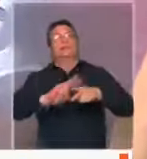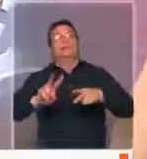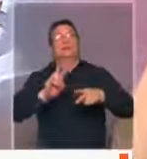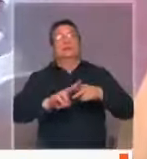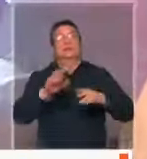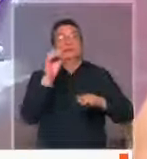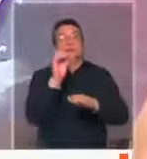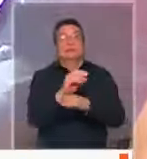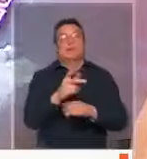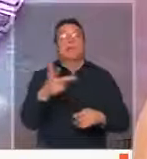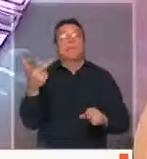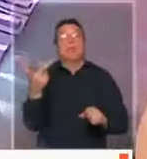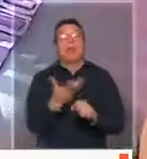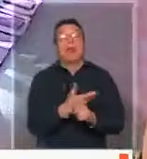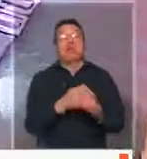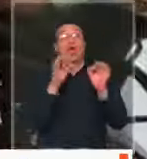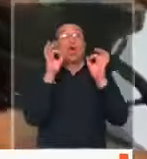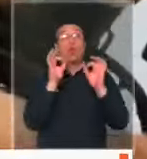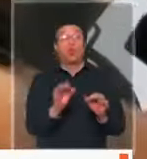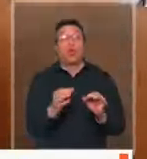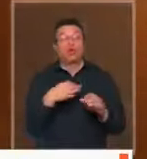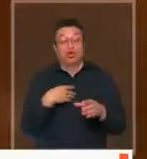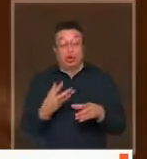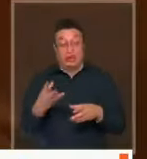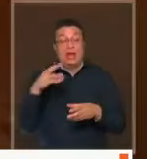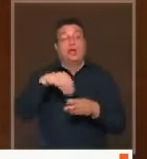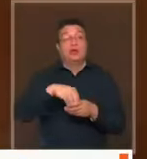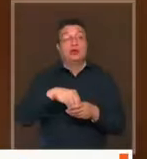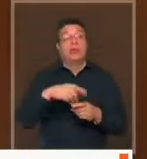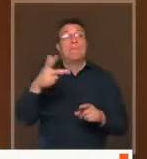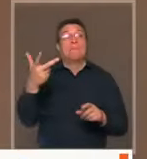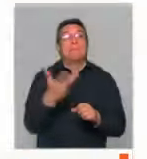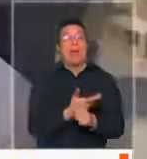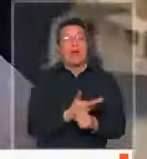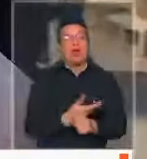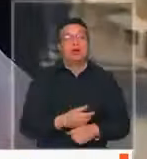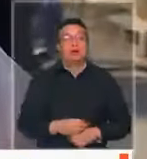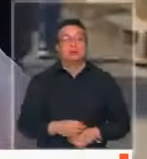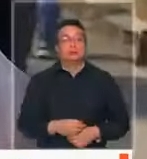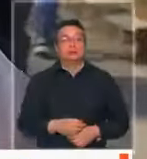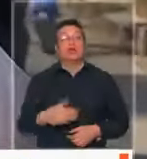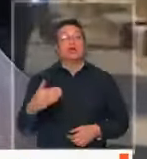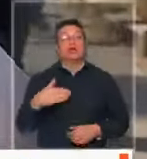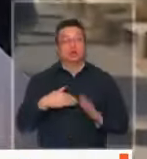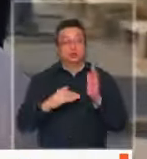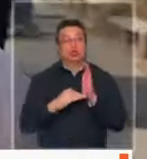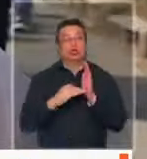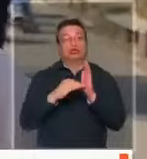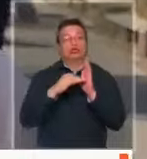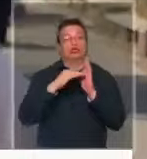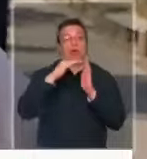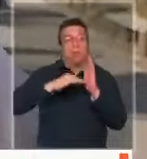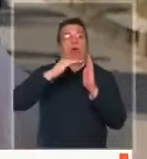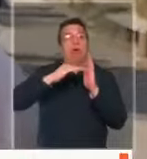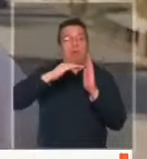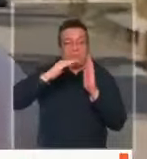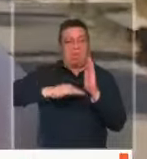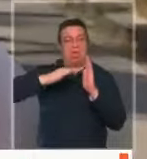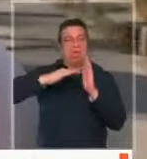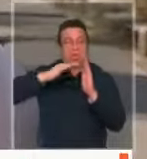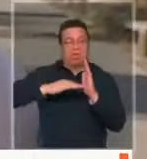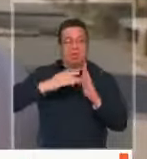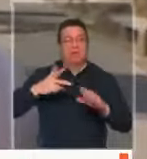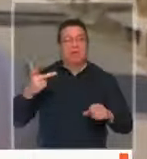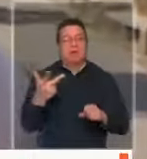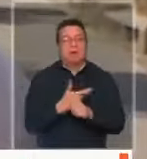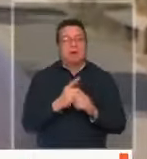mala suerte de que justo cuando iban al interior se averió. El ascensor empezó malo. O sea